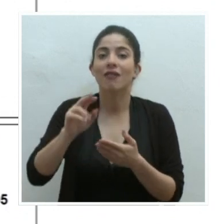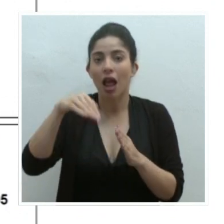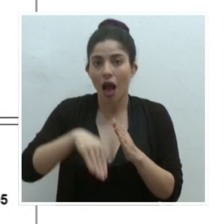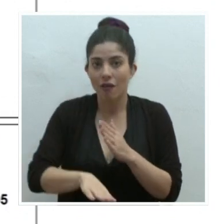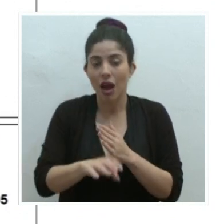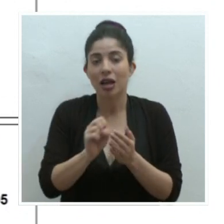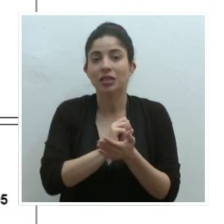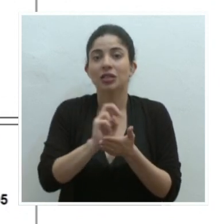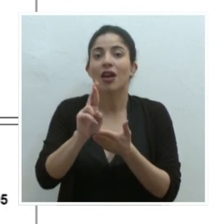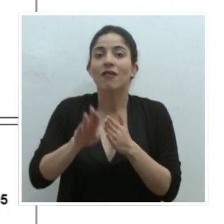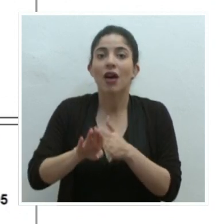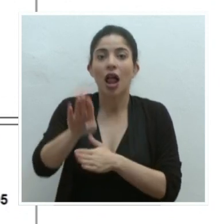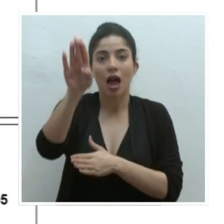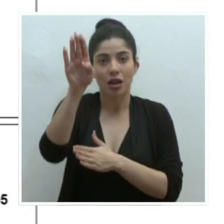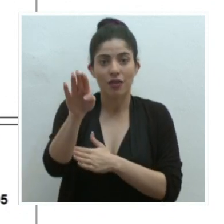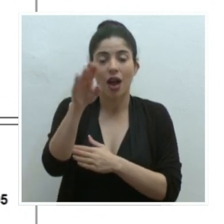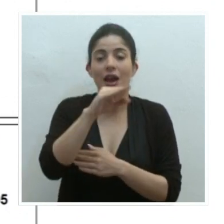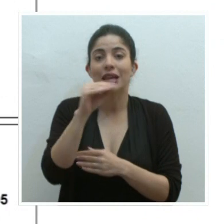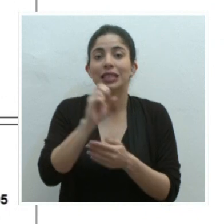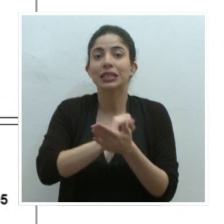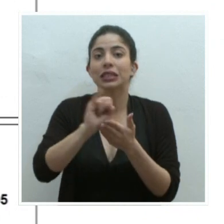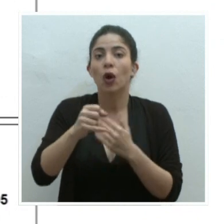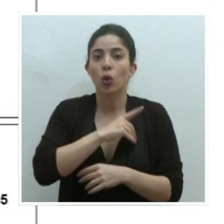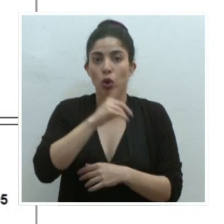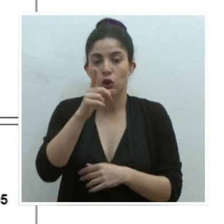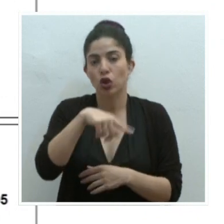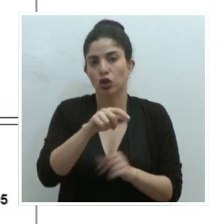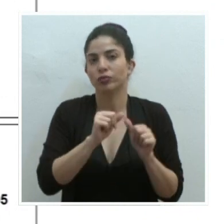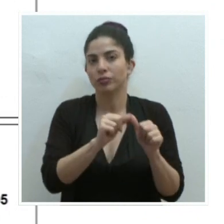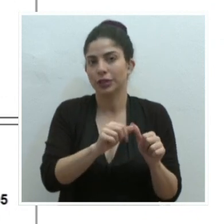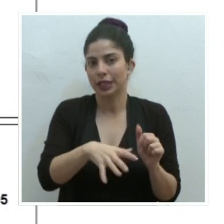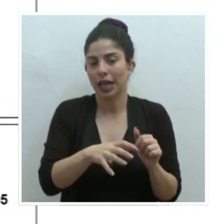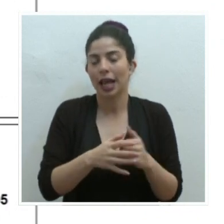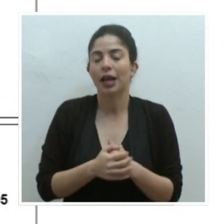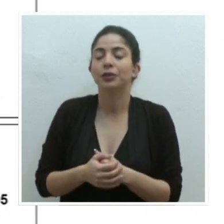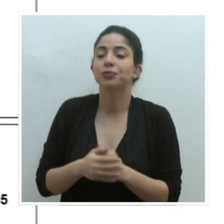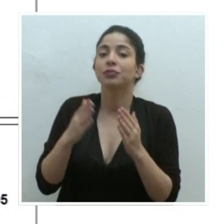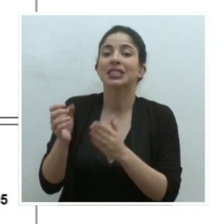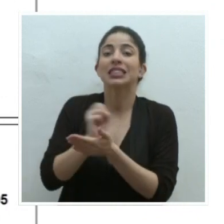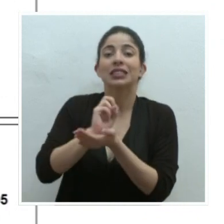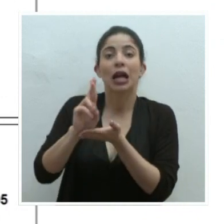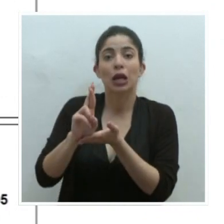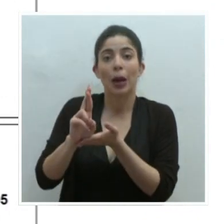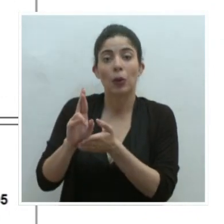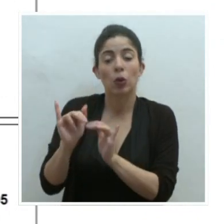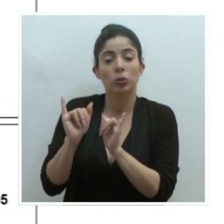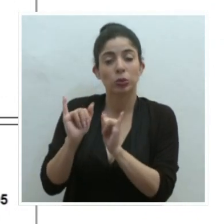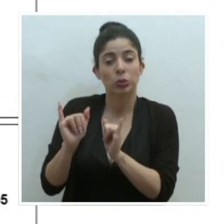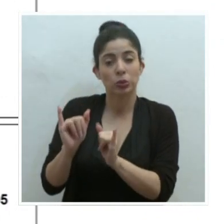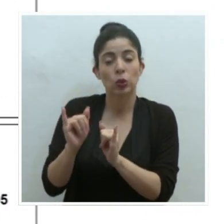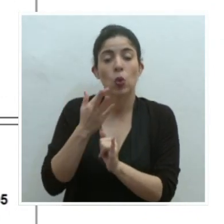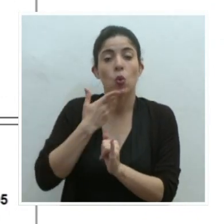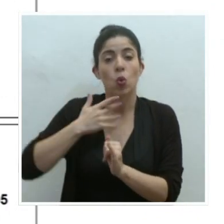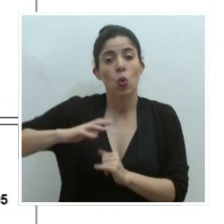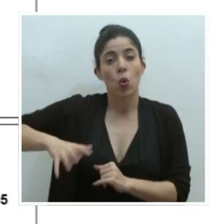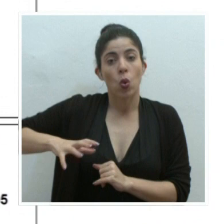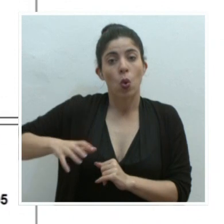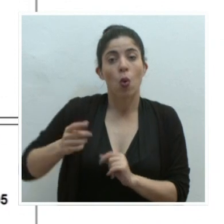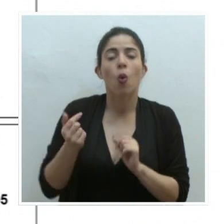San Rafael Arriba y San Juan de Dios. En el cantón de San Ramón se mantiene en alerta